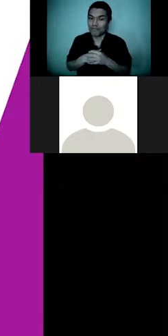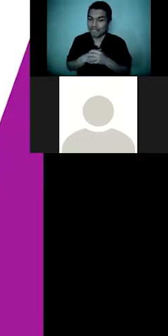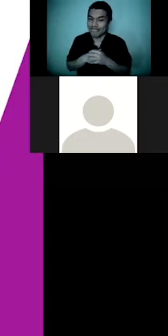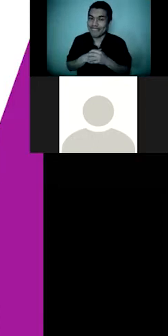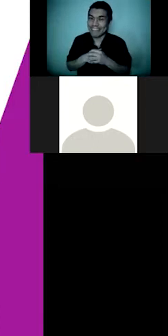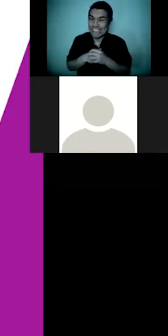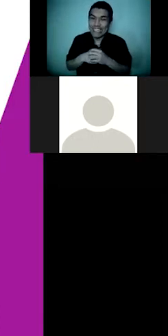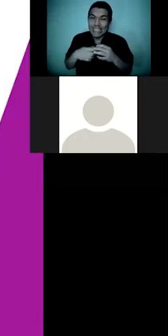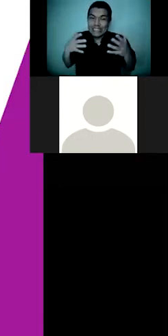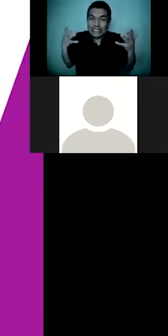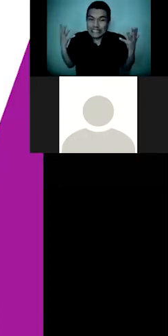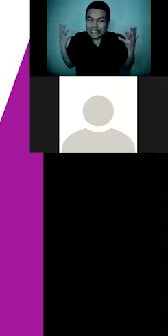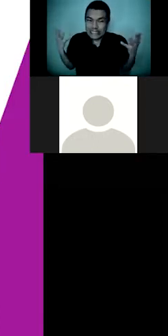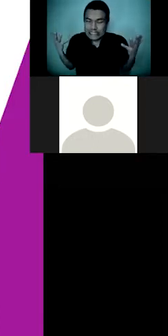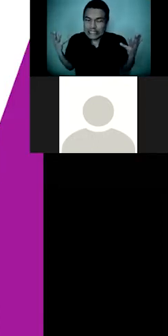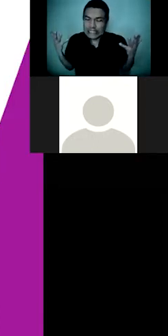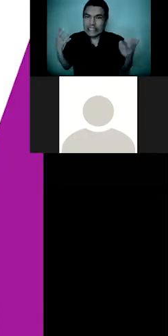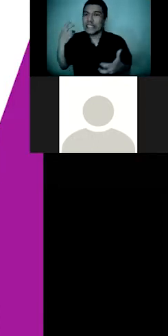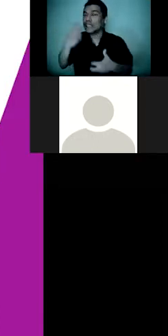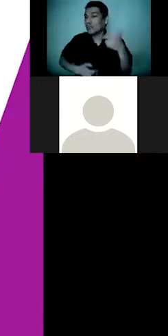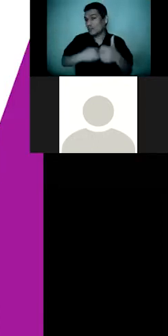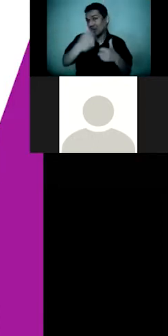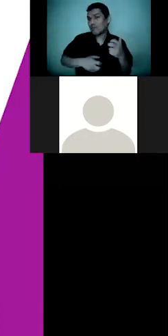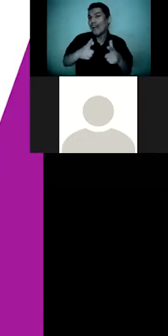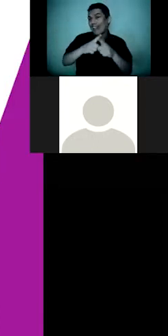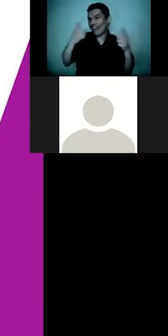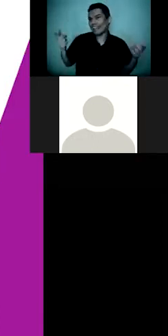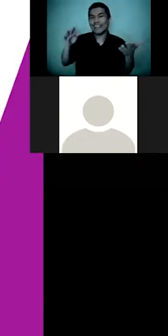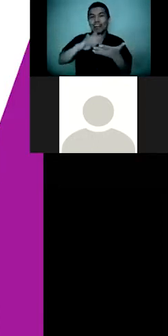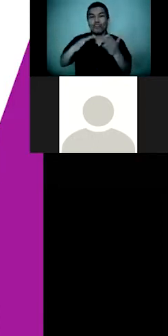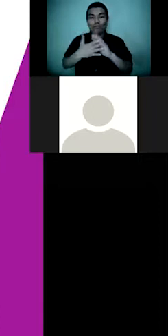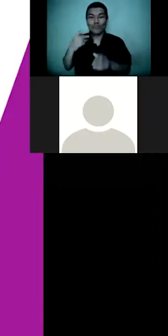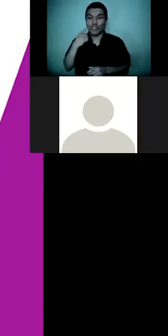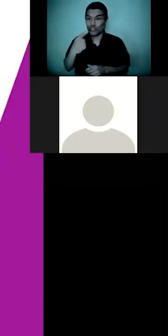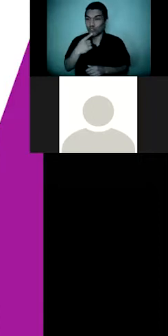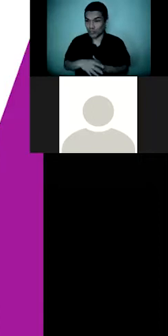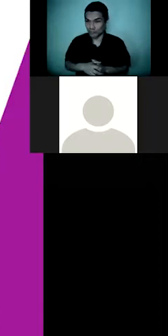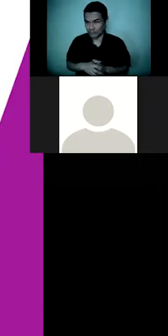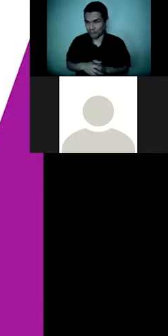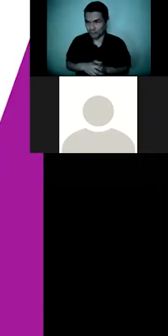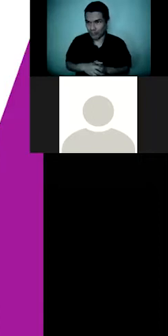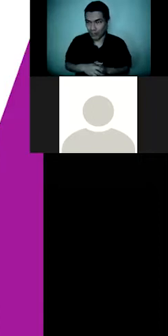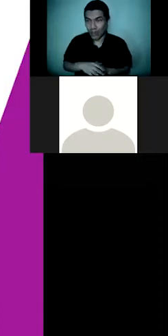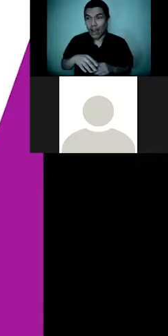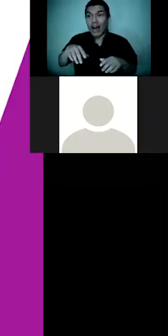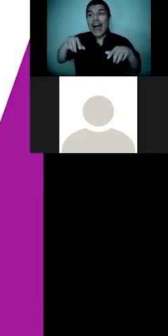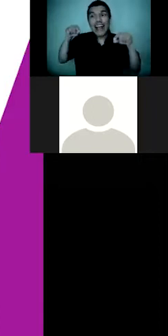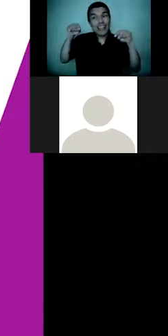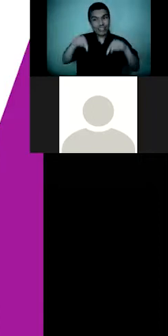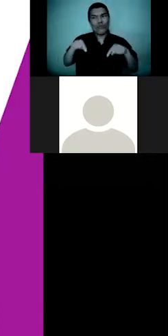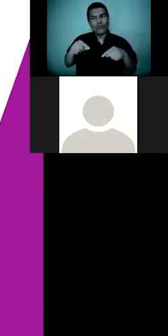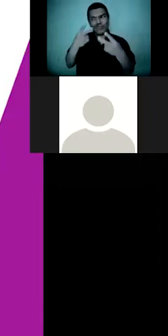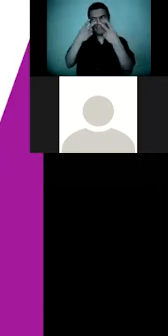privación del idioma, privación lingüística. Ese es un problema grande de la comunidad sorda.